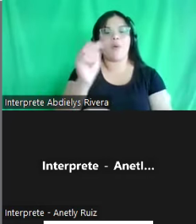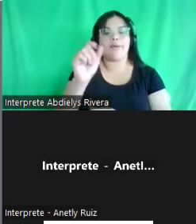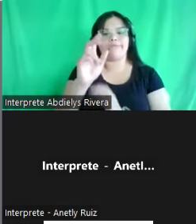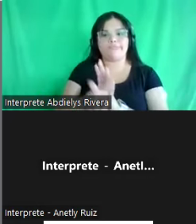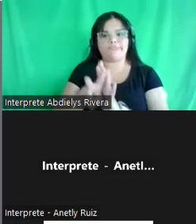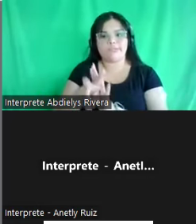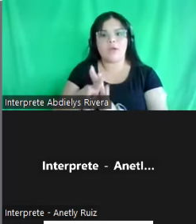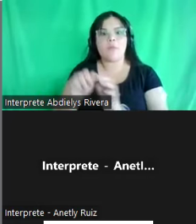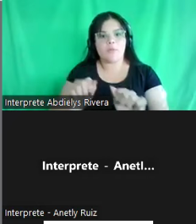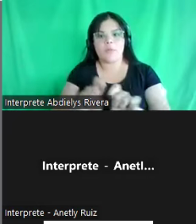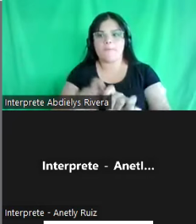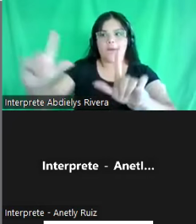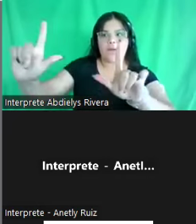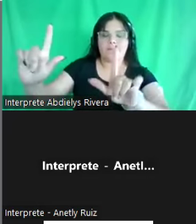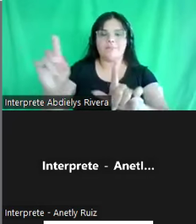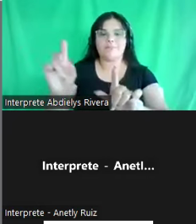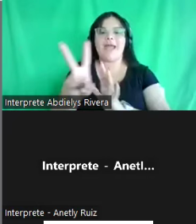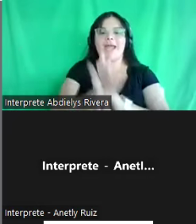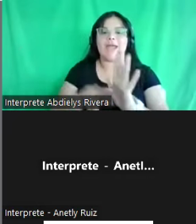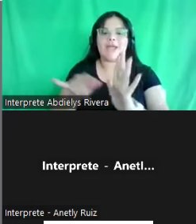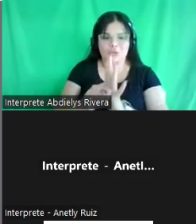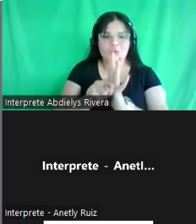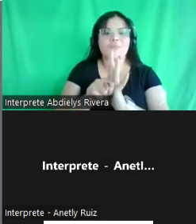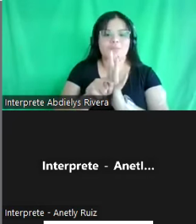Puerto Rico Public Health Trust para el beneficio de todos.